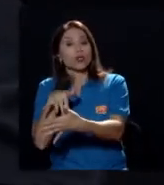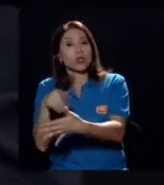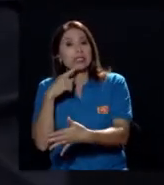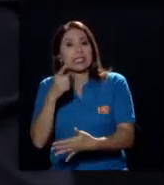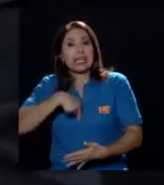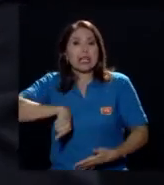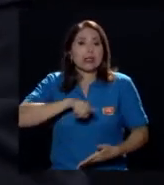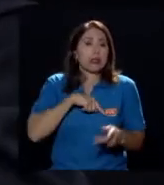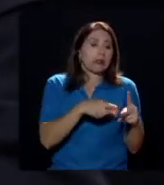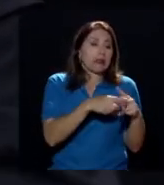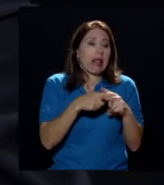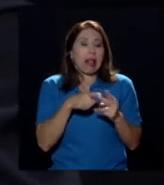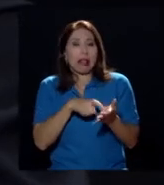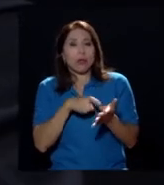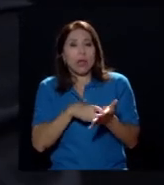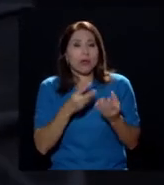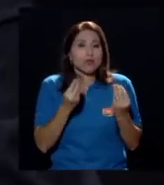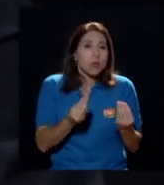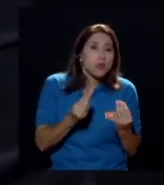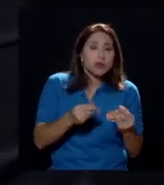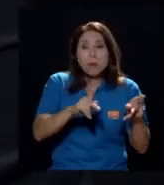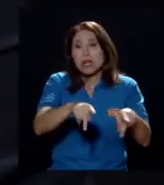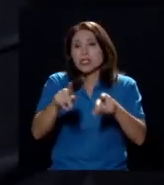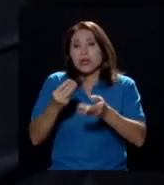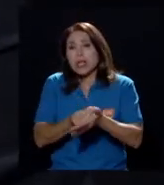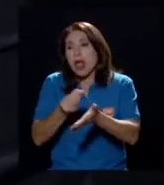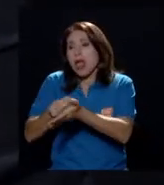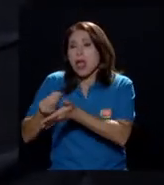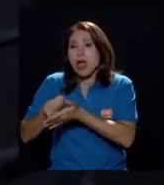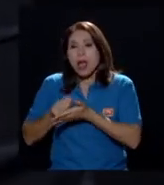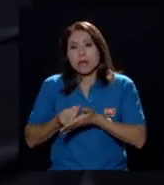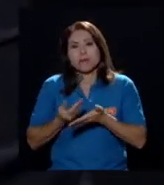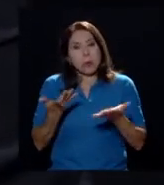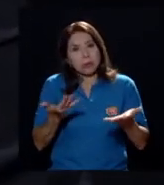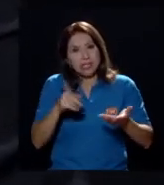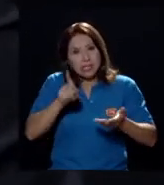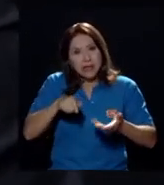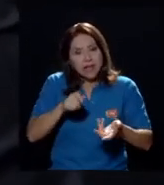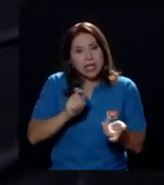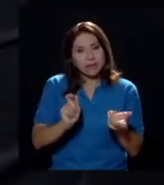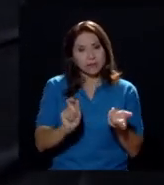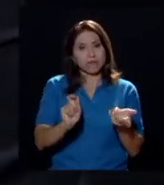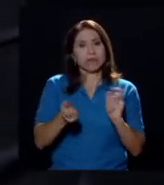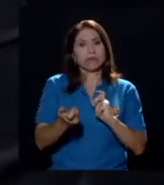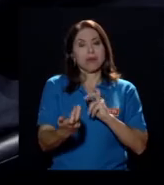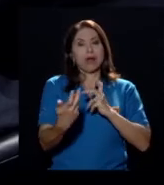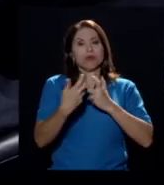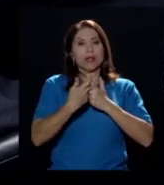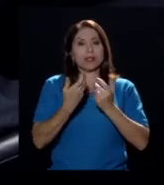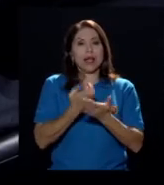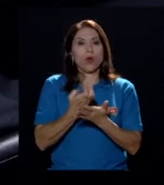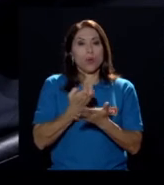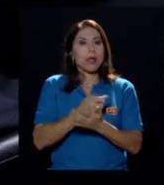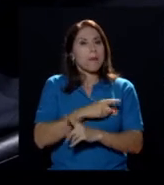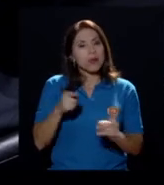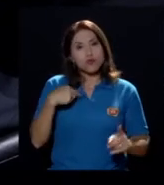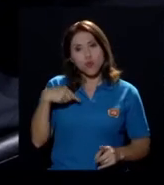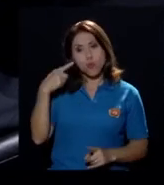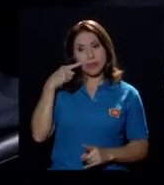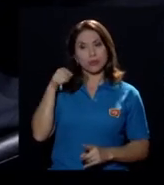mucho consumismo. Bueno, eso es parte de las cosas que tienen que ajustarse en economía. Pero sí, a mi juicio, sí fue muy, muy